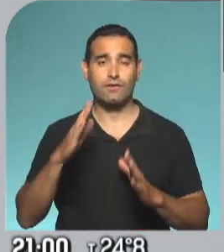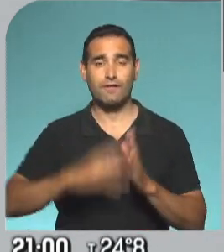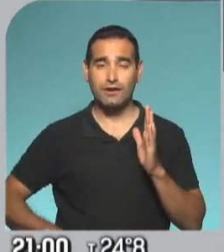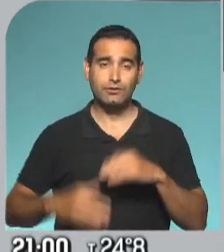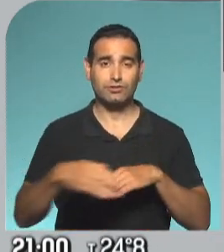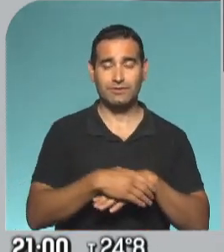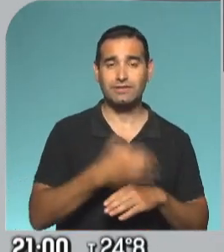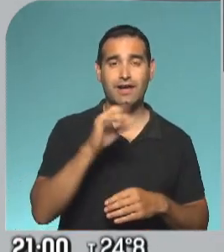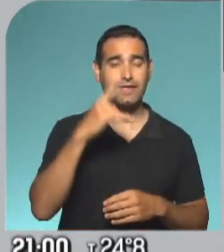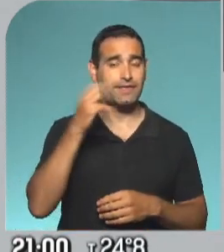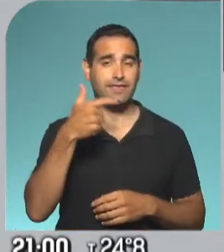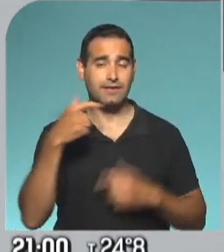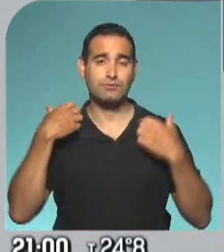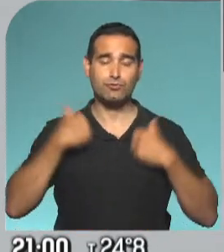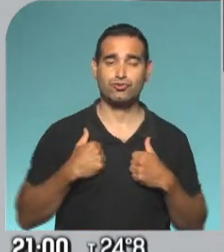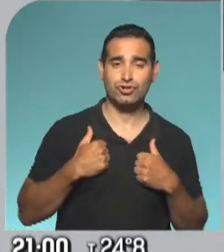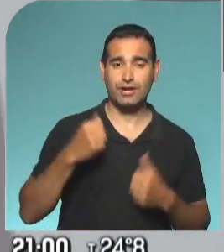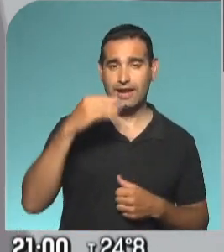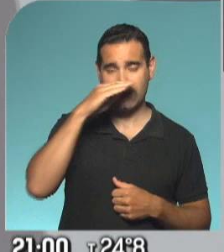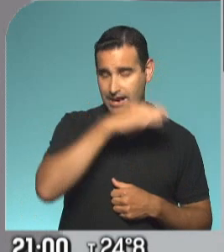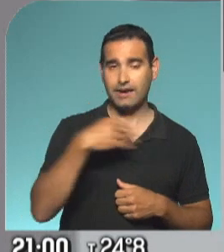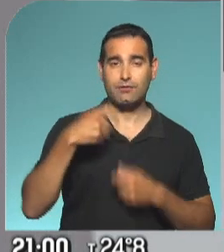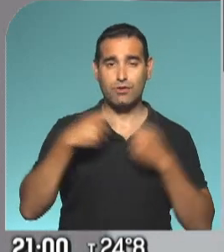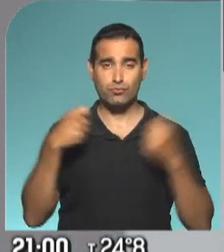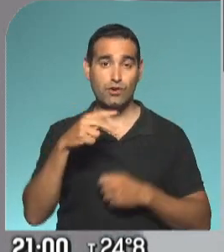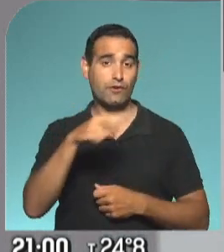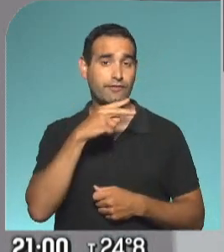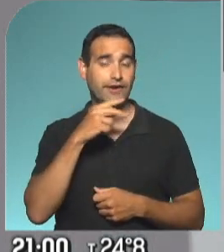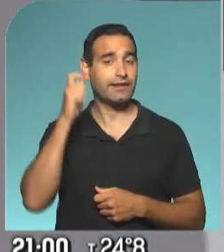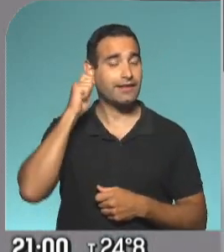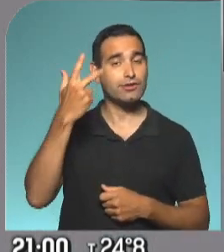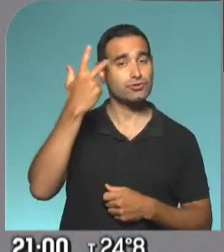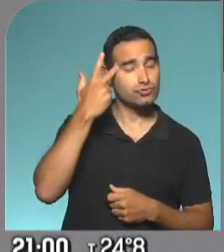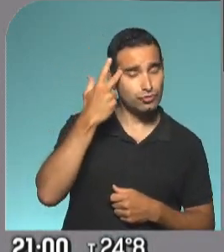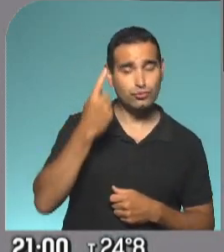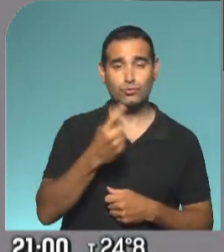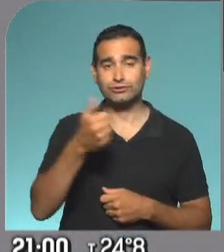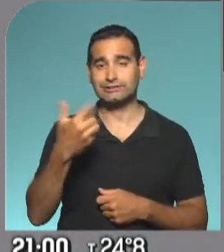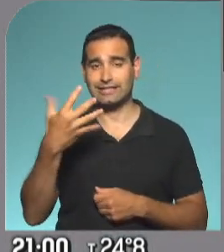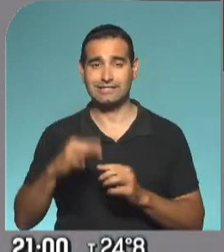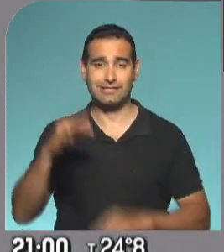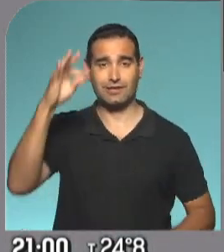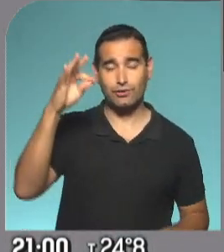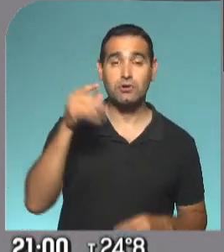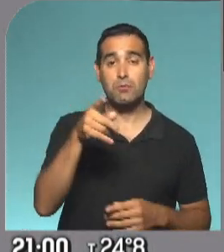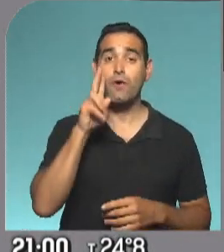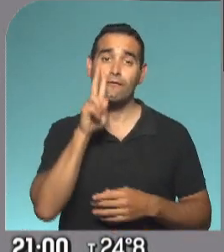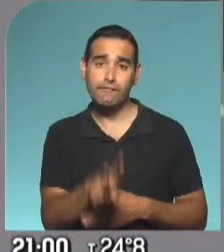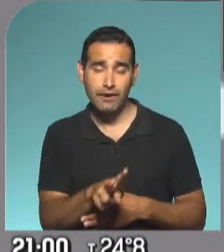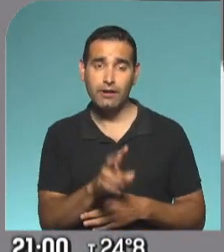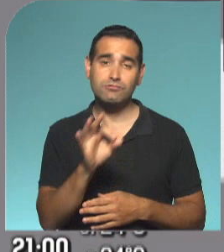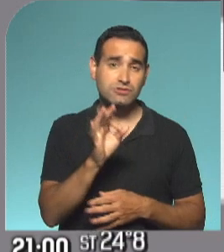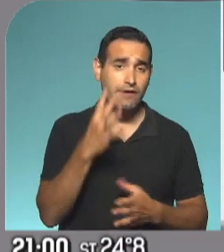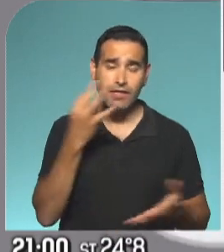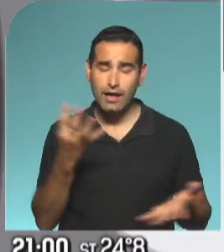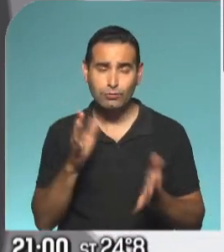zapatillas Adidas y mochila negra con pañuelo verde. 18 años, 1.65 de estatura. Si alguien la ve o sabe